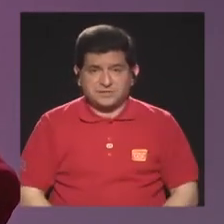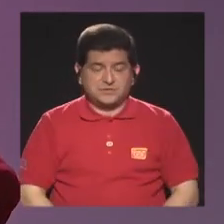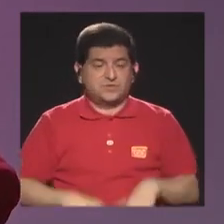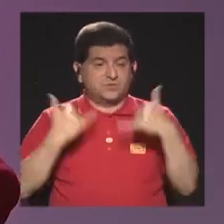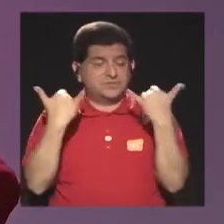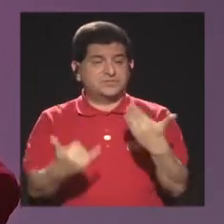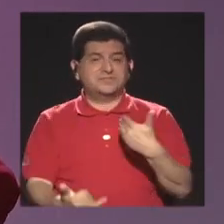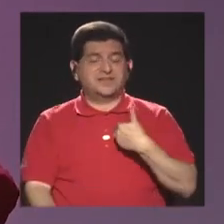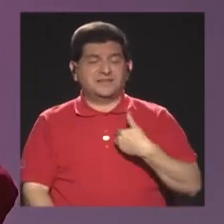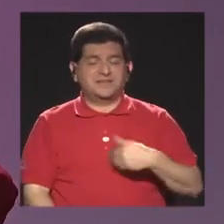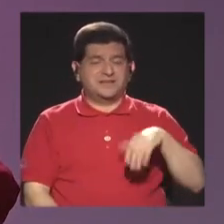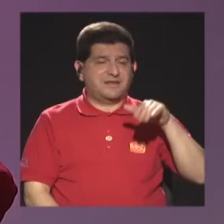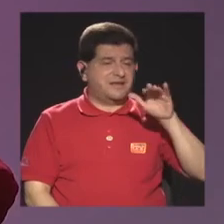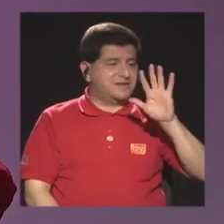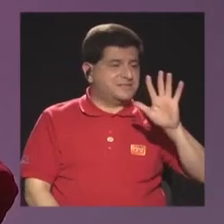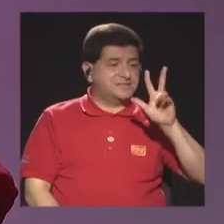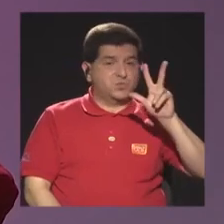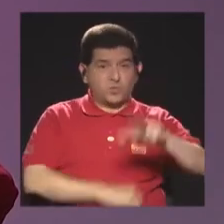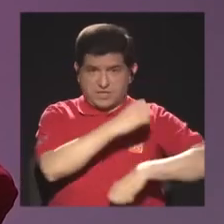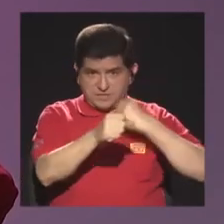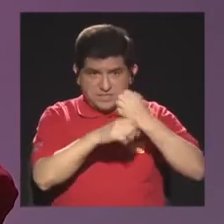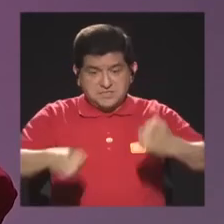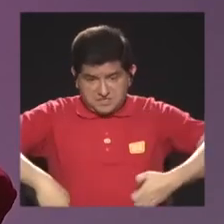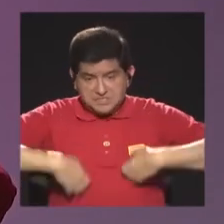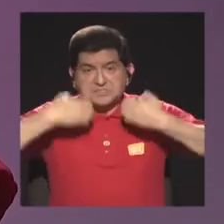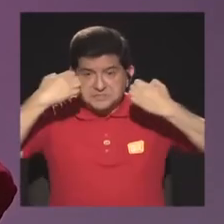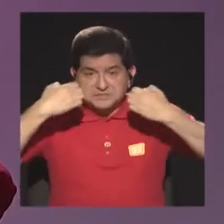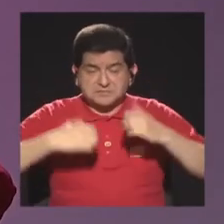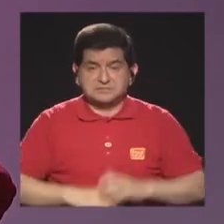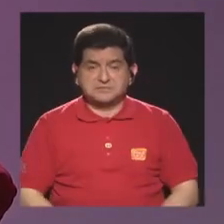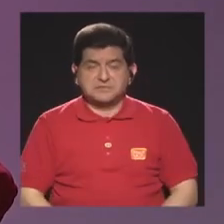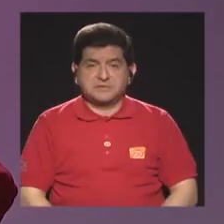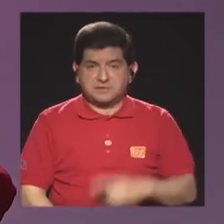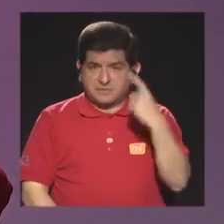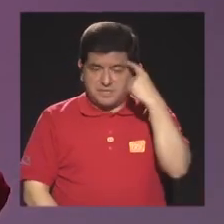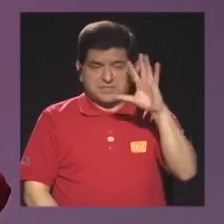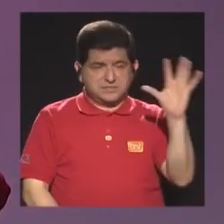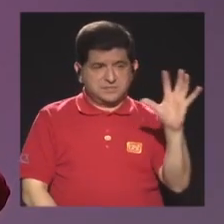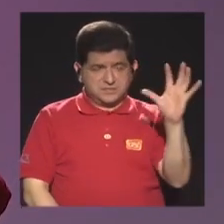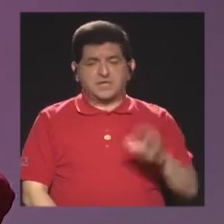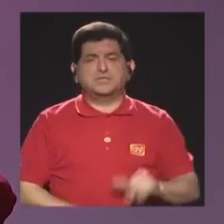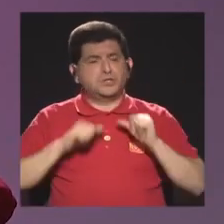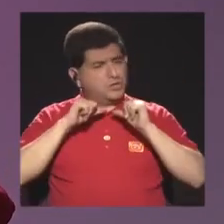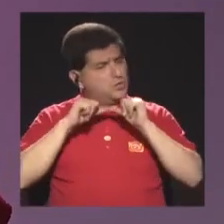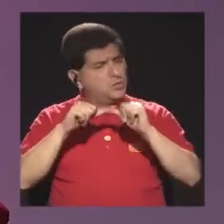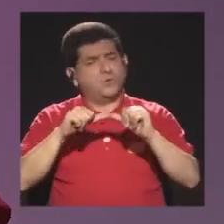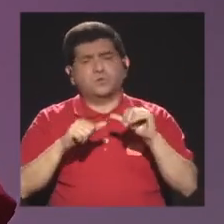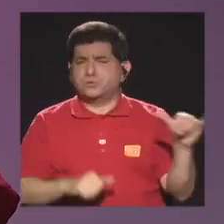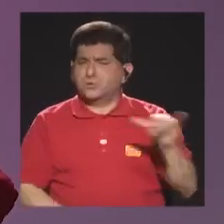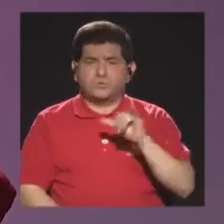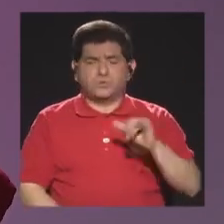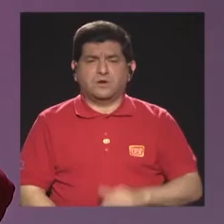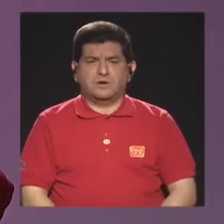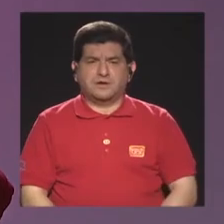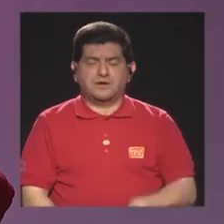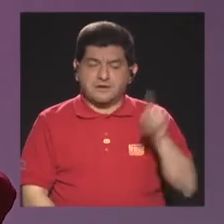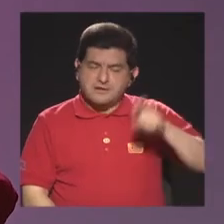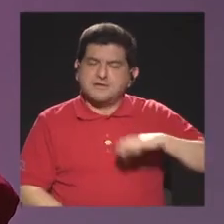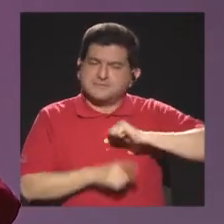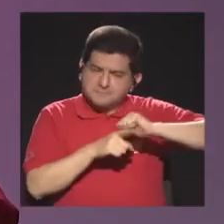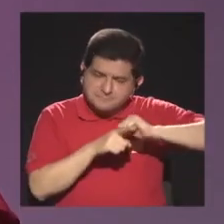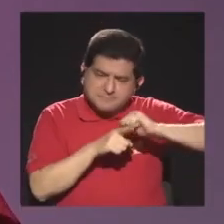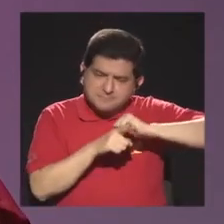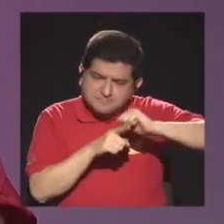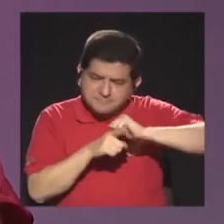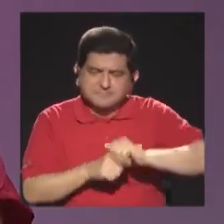ya tiene 53 años de existir en la parte del Caribe y va a seguir existiendo. Entonces, hay que estar capacitando,